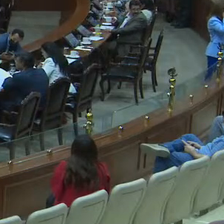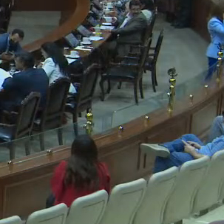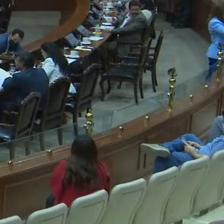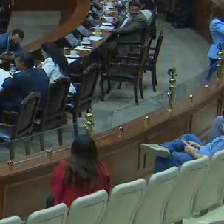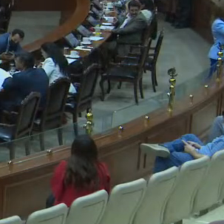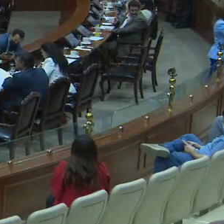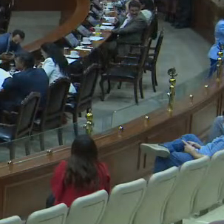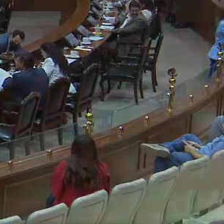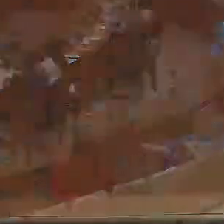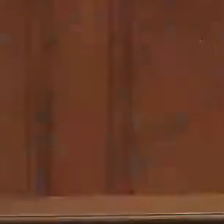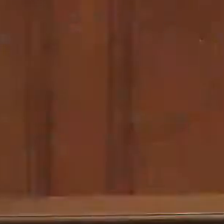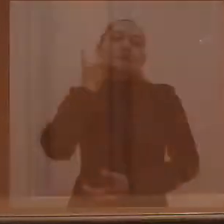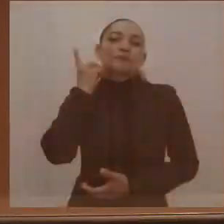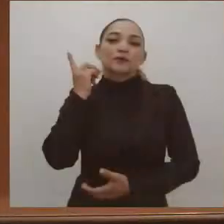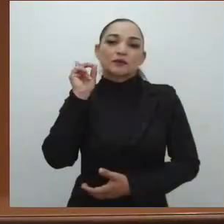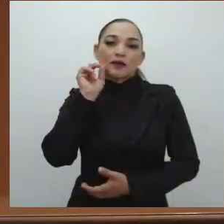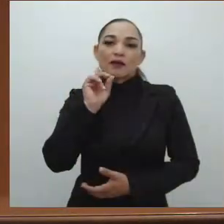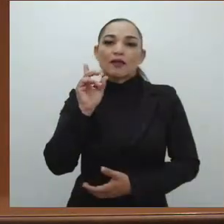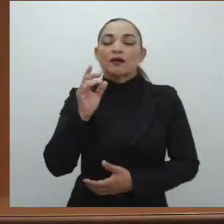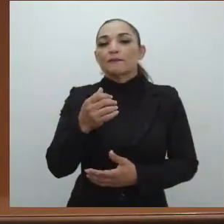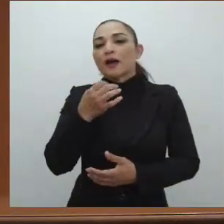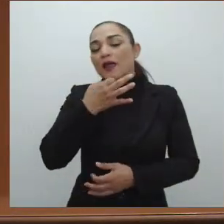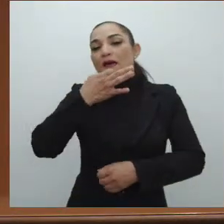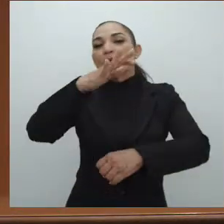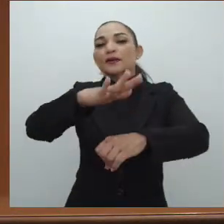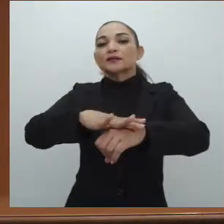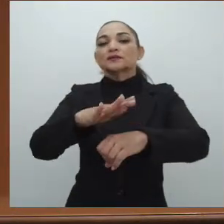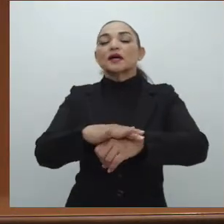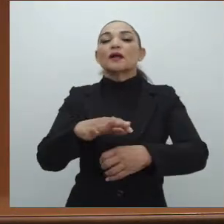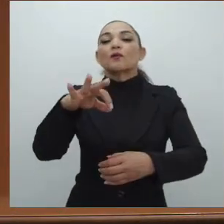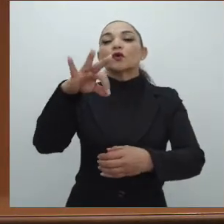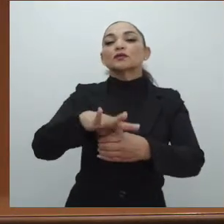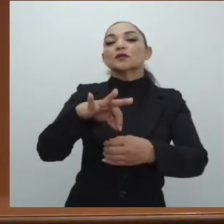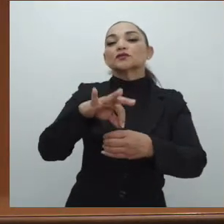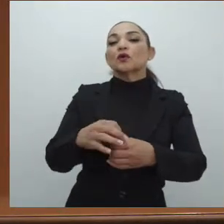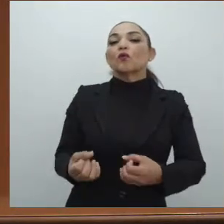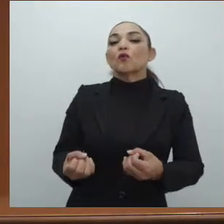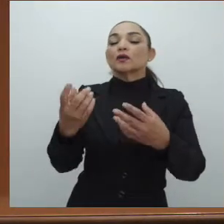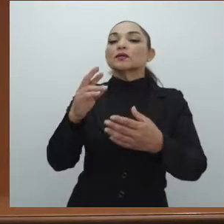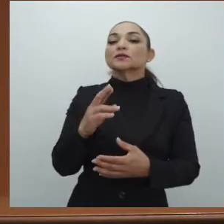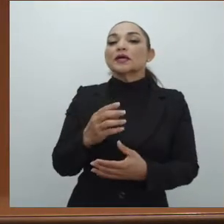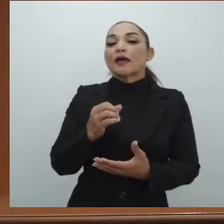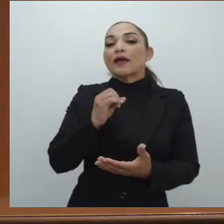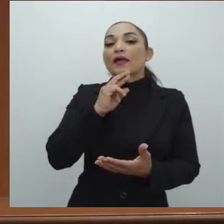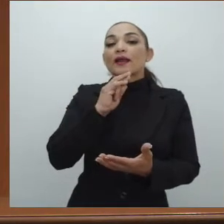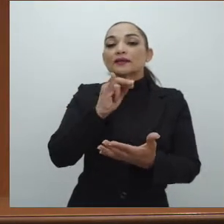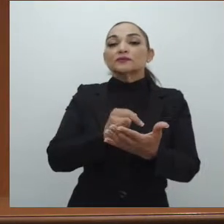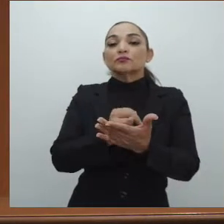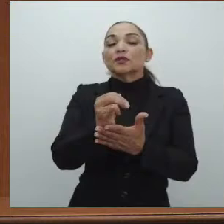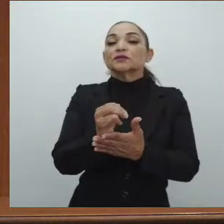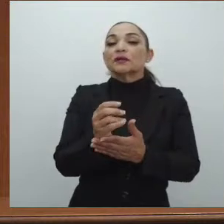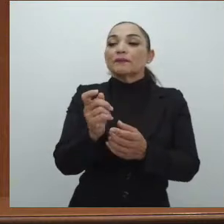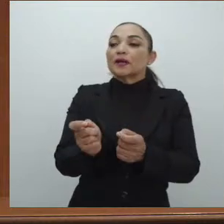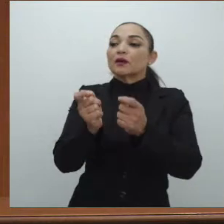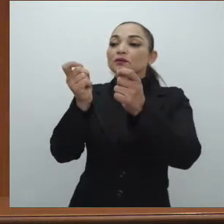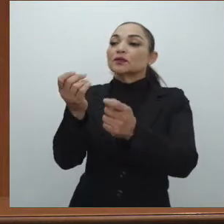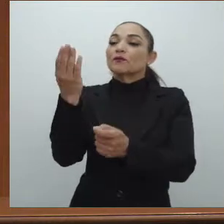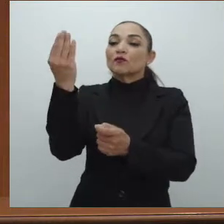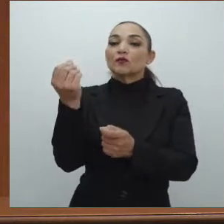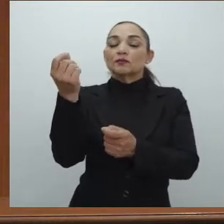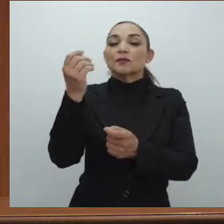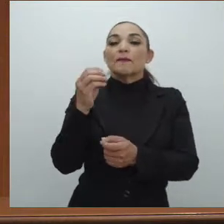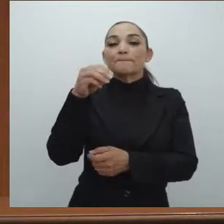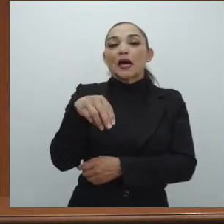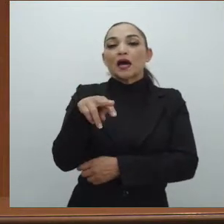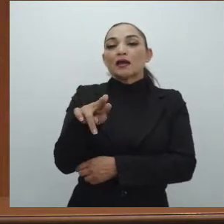Gracias, diputado presidente, para informar que la votación para el dictamen que propone conceder pensión por jubilación a María de los